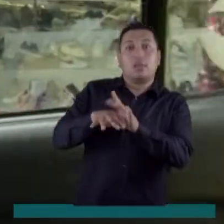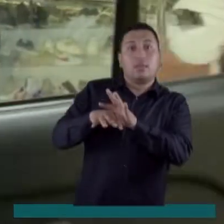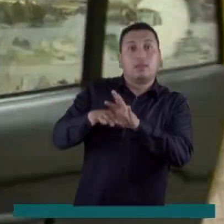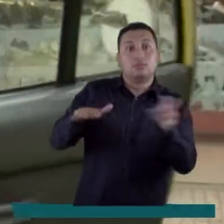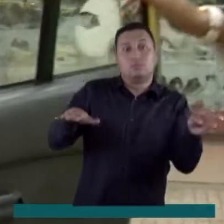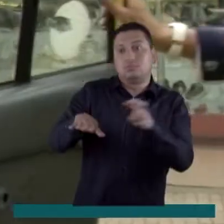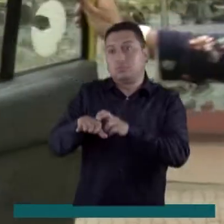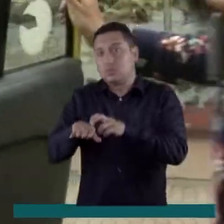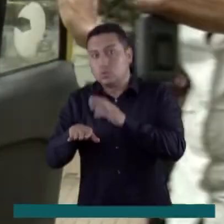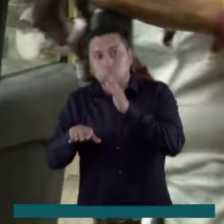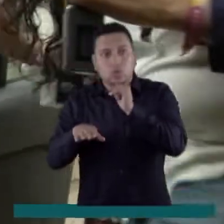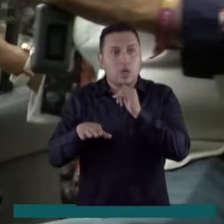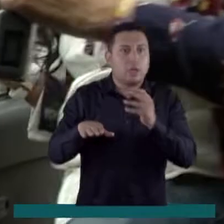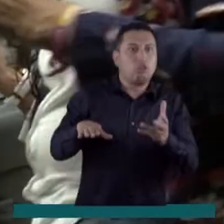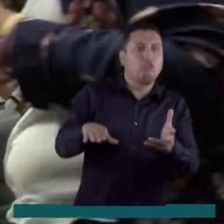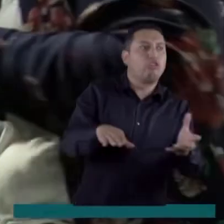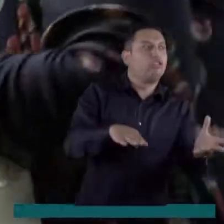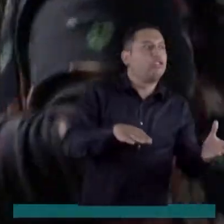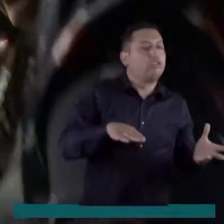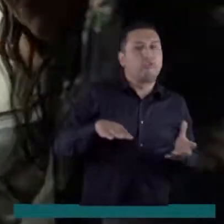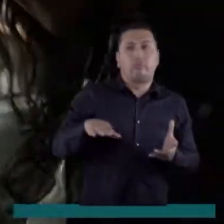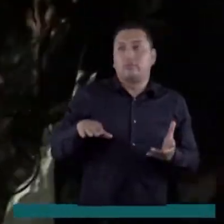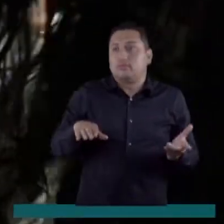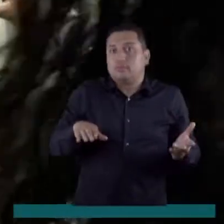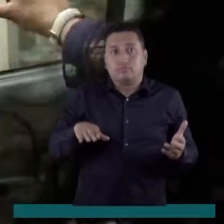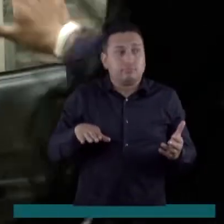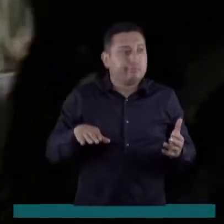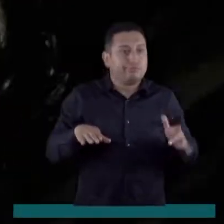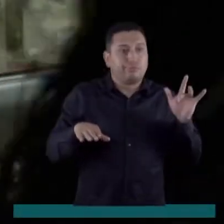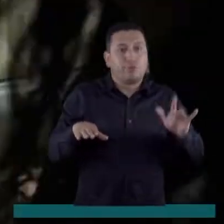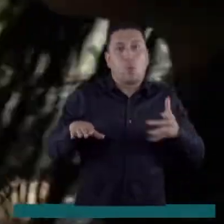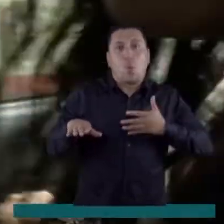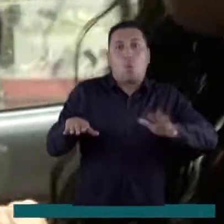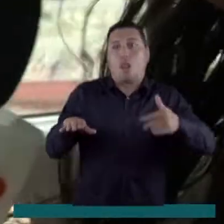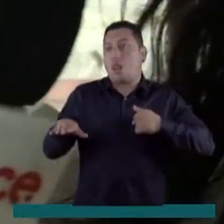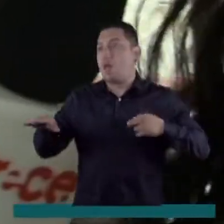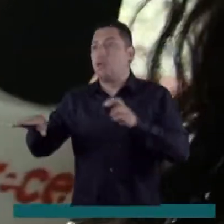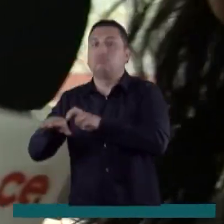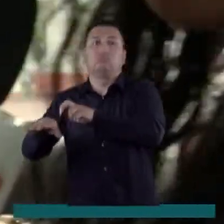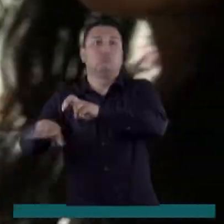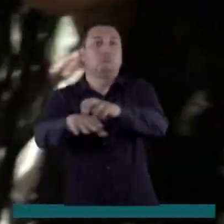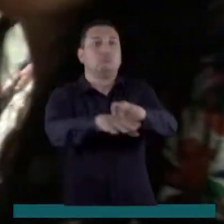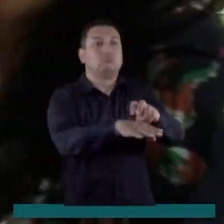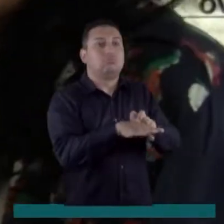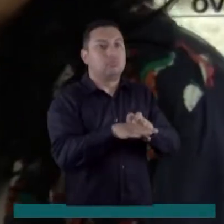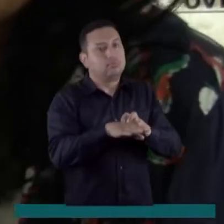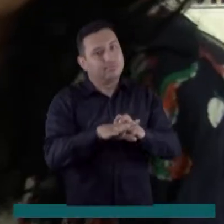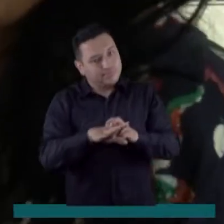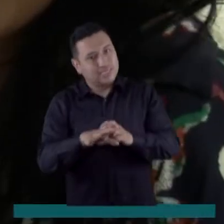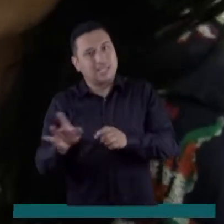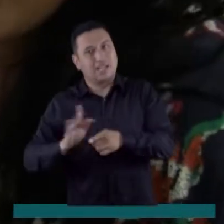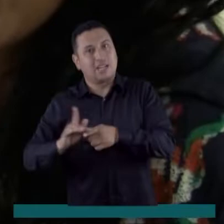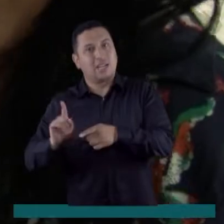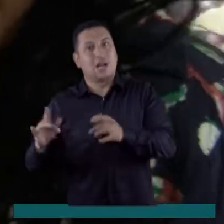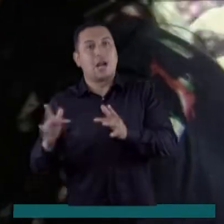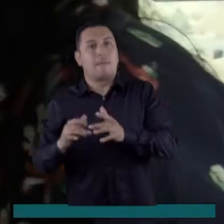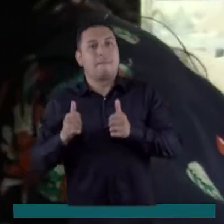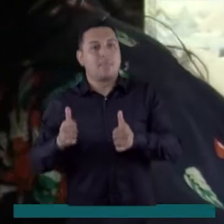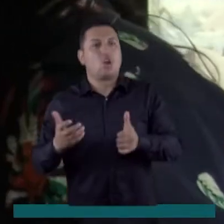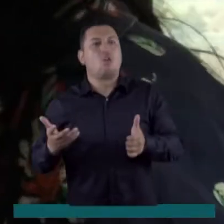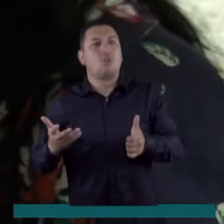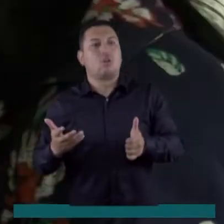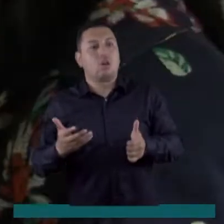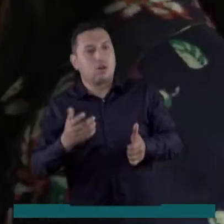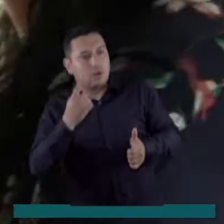que toman taxi, que aunque no hay unos paraderos específicos para estos vehículos, sí hay que tener en cuenta algunas recomendaciones para el buen uso de este